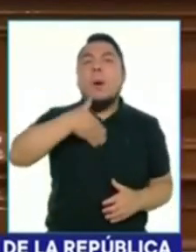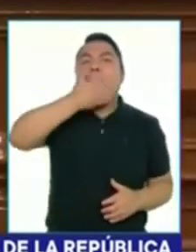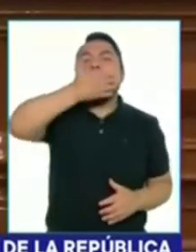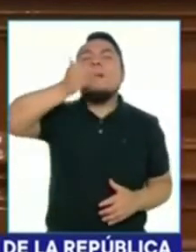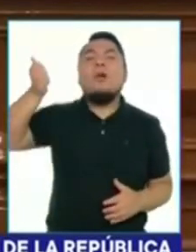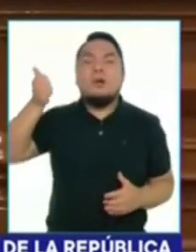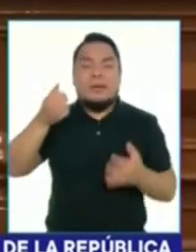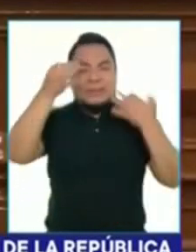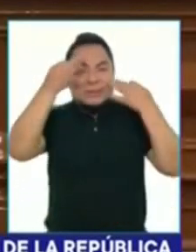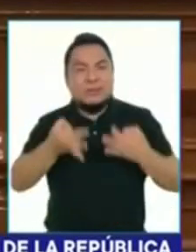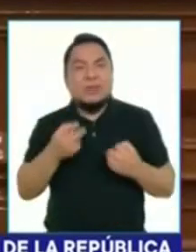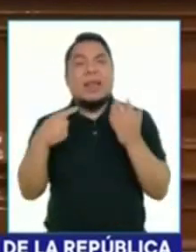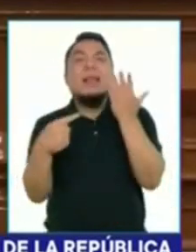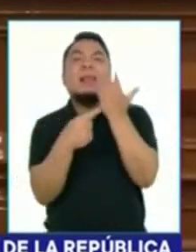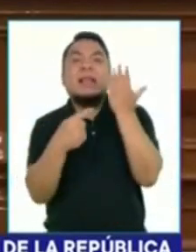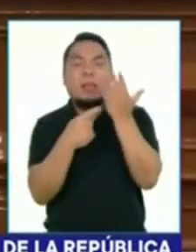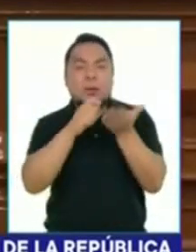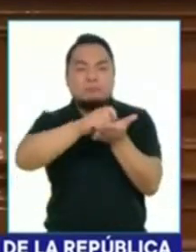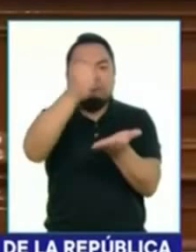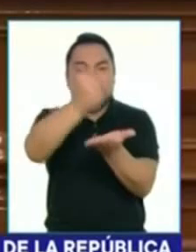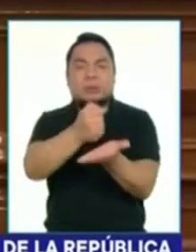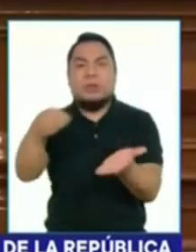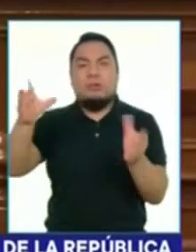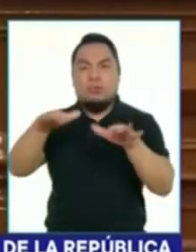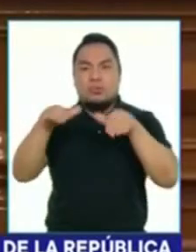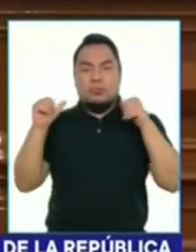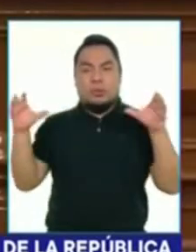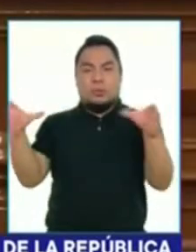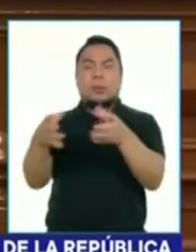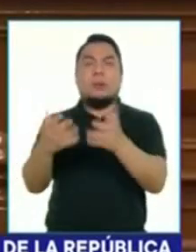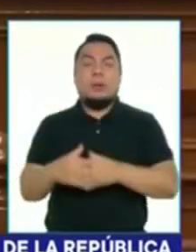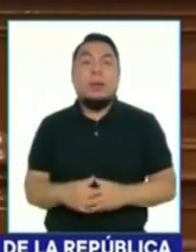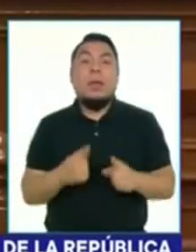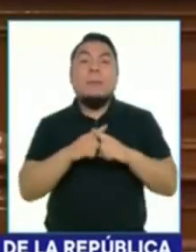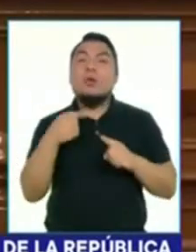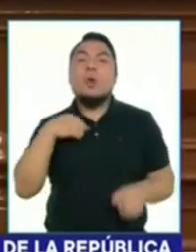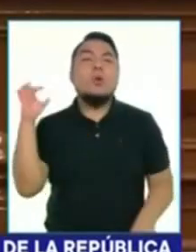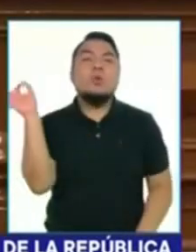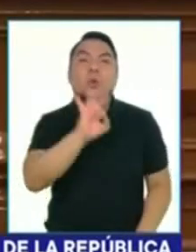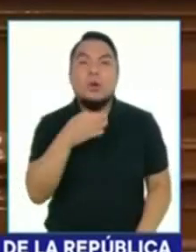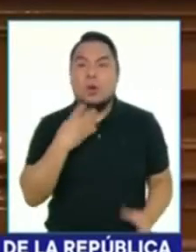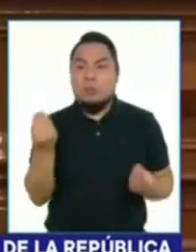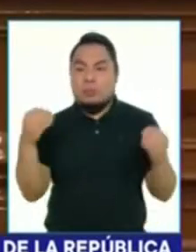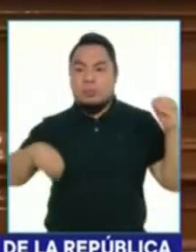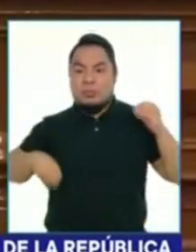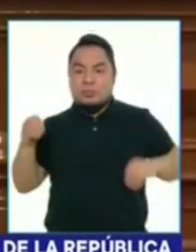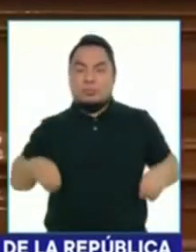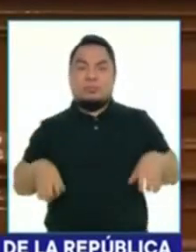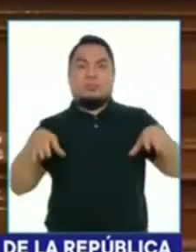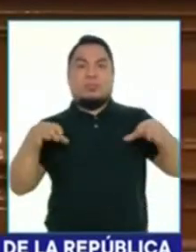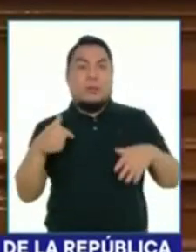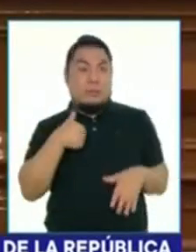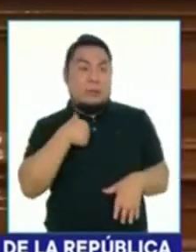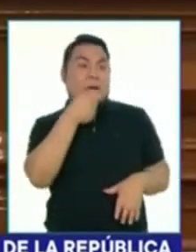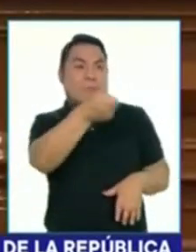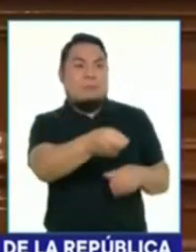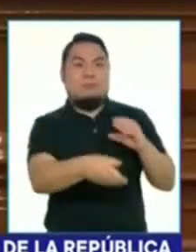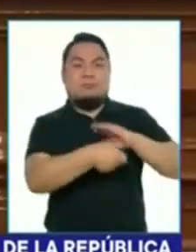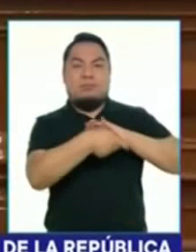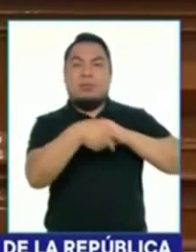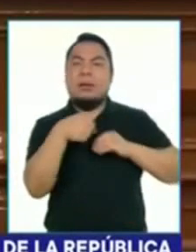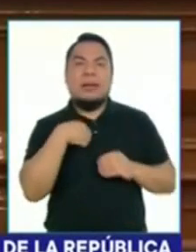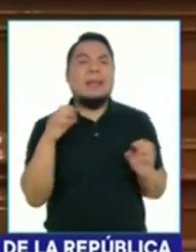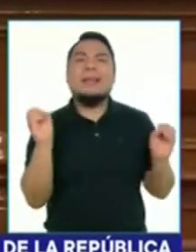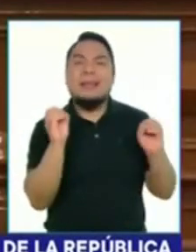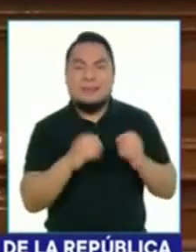se pudieron, pero ninguna ha sido con el objetivo de llenar los bolsillos de nadie, menos los míos.